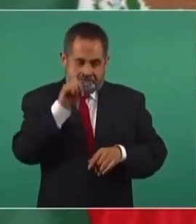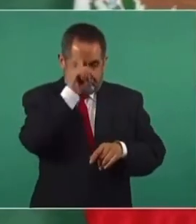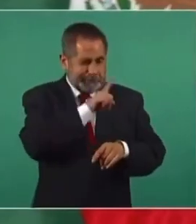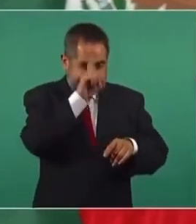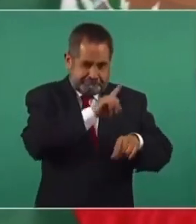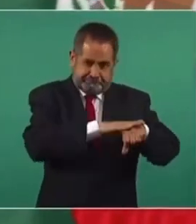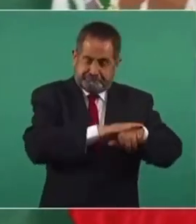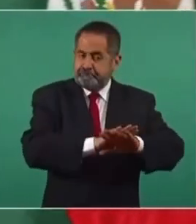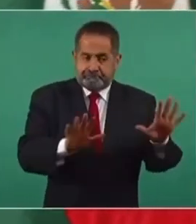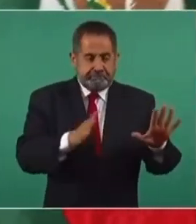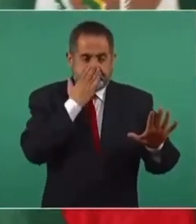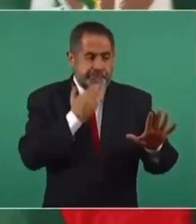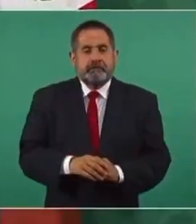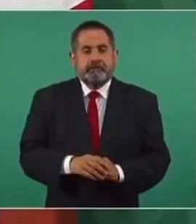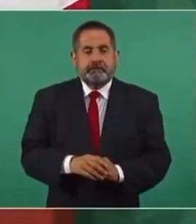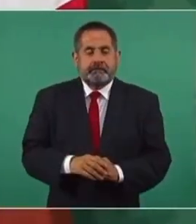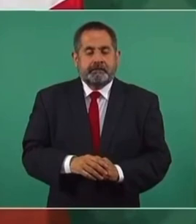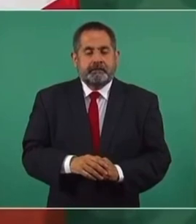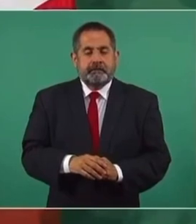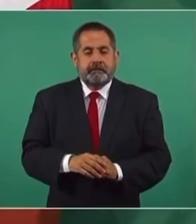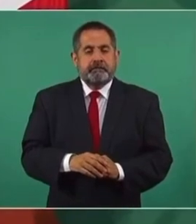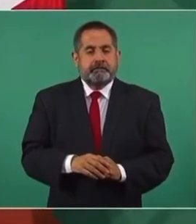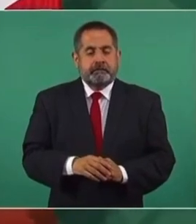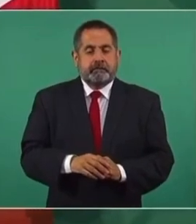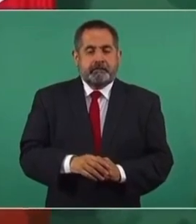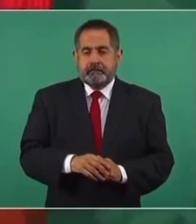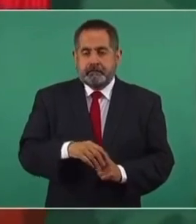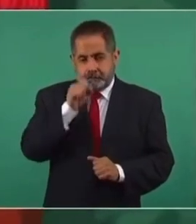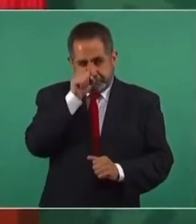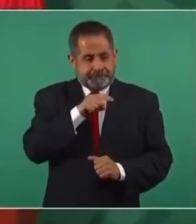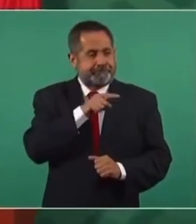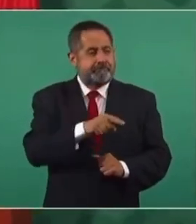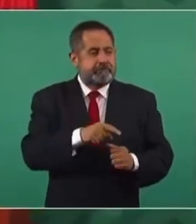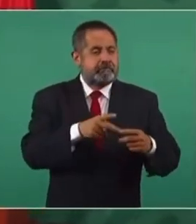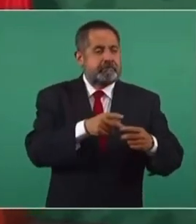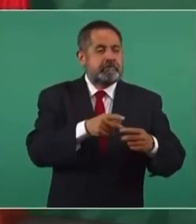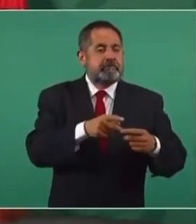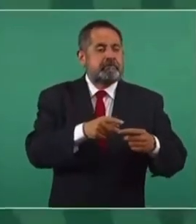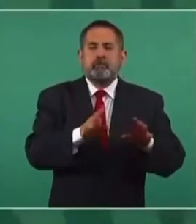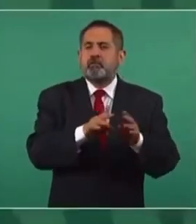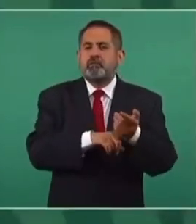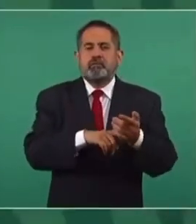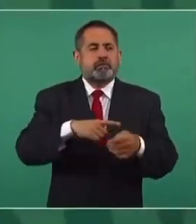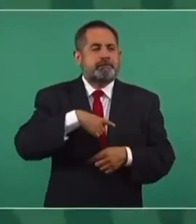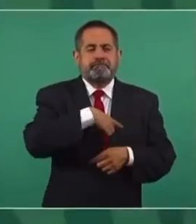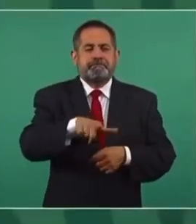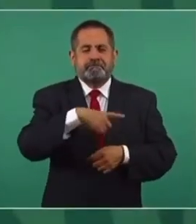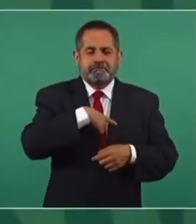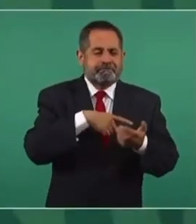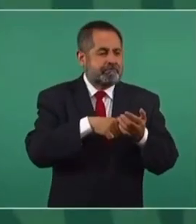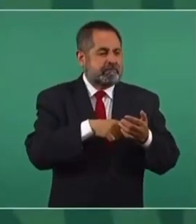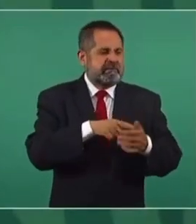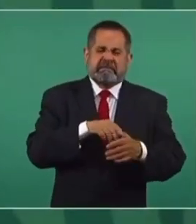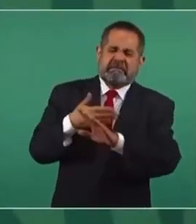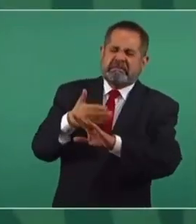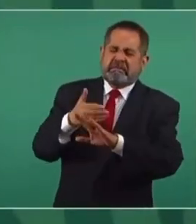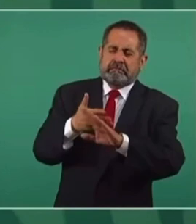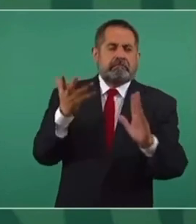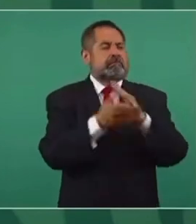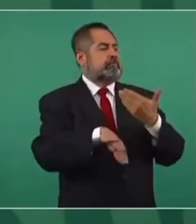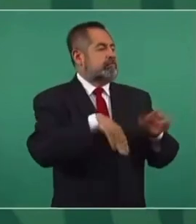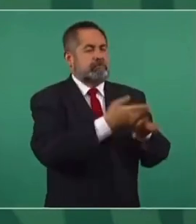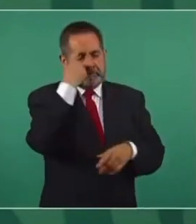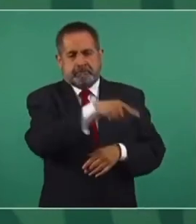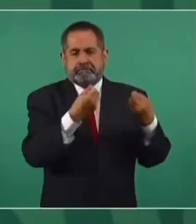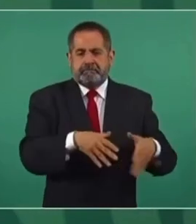recomendar de que eso ya no funciona. Y además suele revertirse, tiene un efecto de boomerang. Que la gente